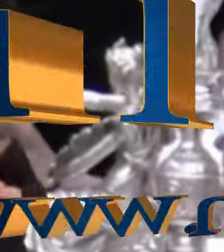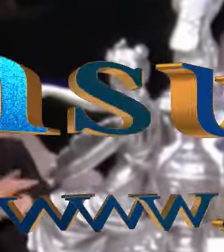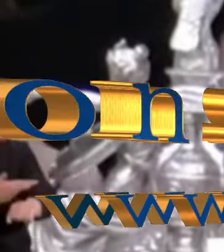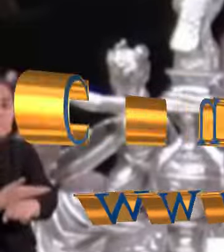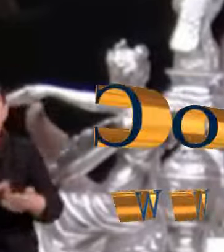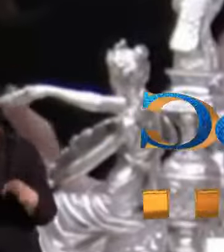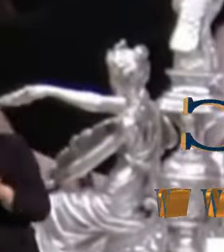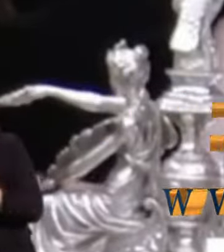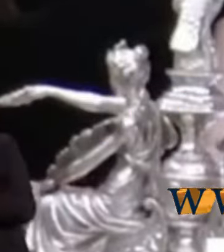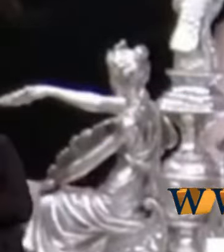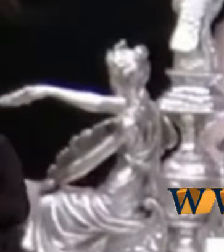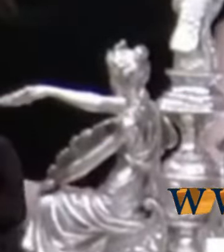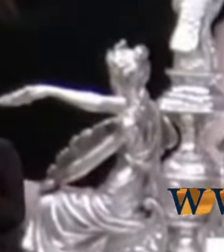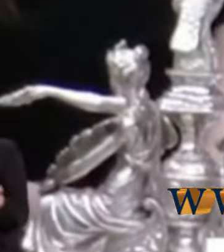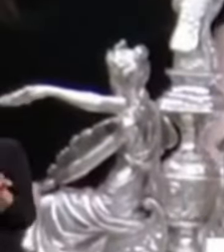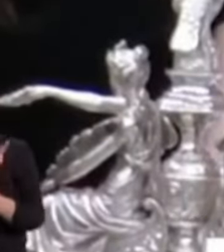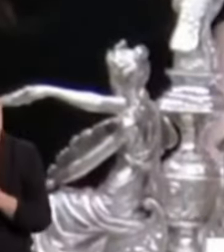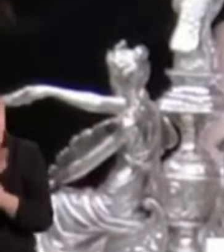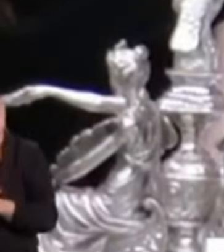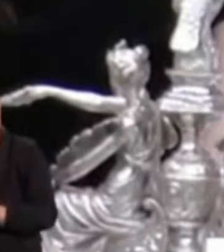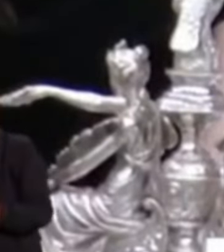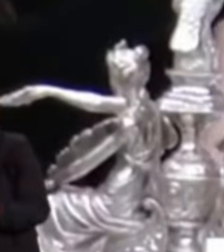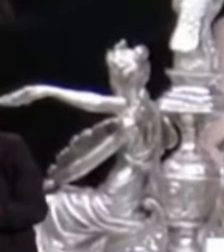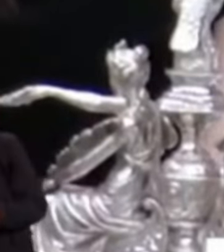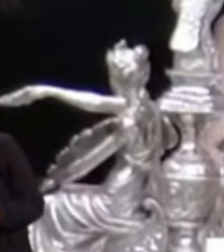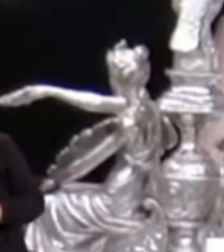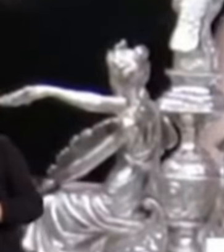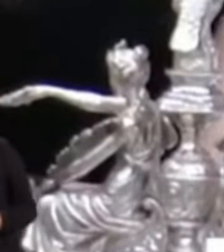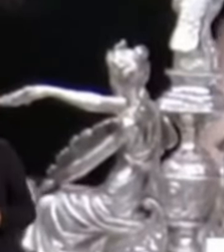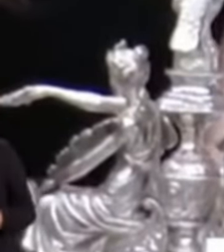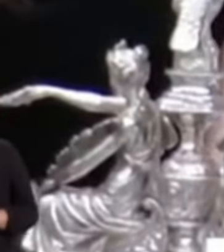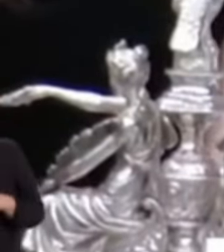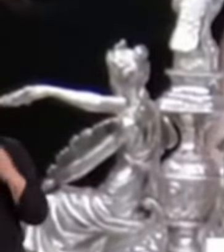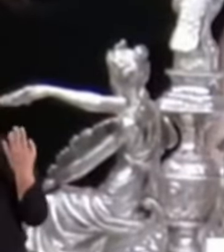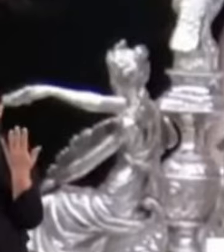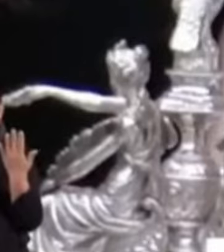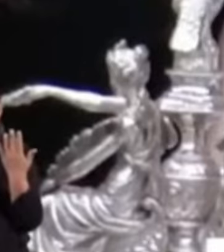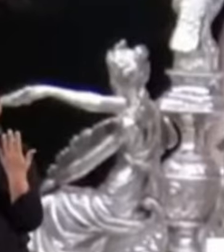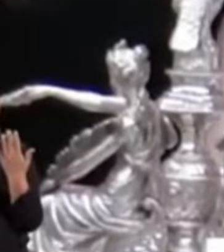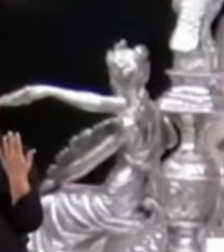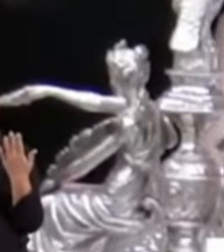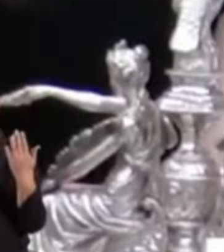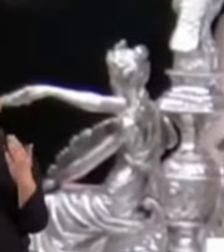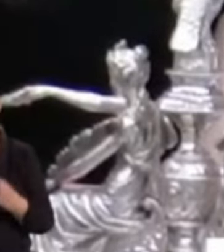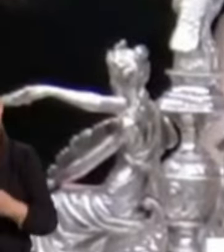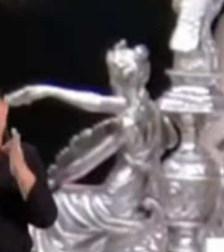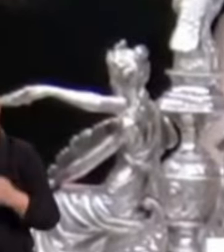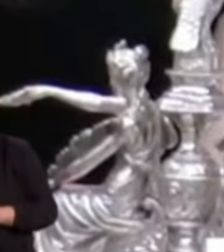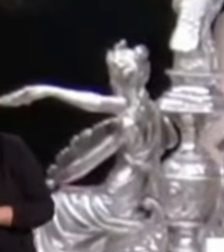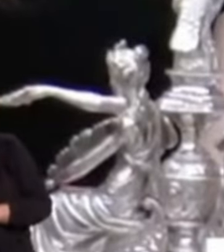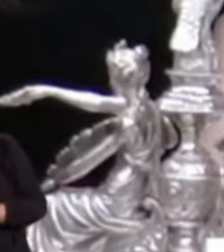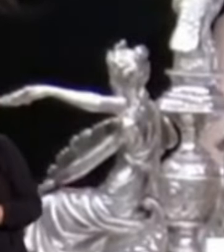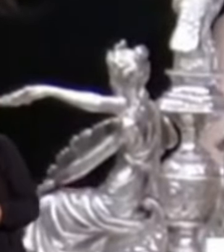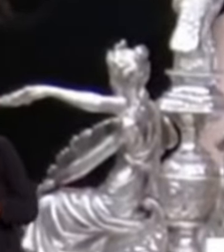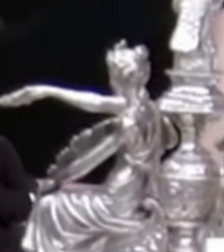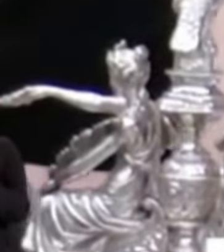cabo con la actuación del Instituto Nacional Electoral. Reduce la integración de 9 ministras a 9 ministras y ministros de